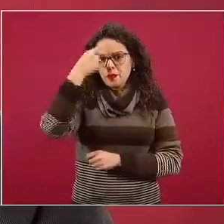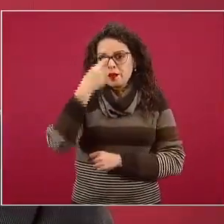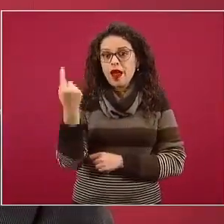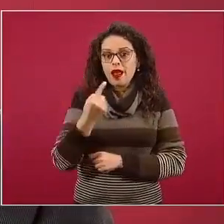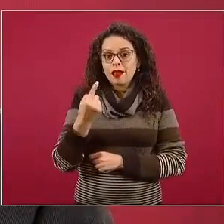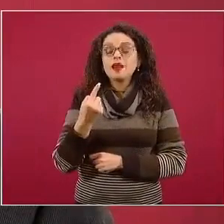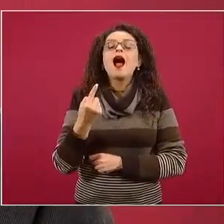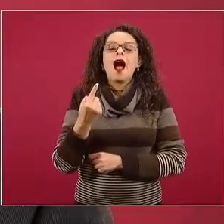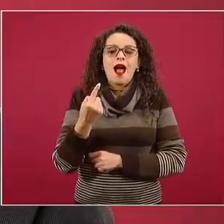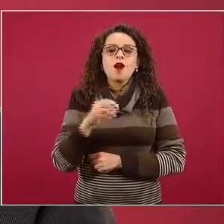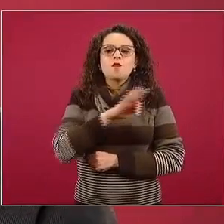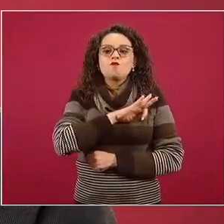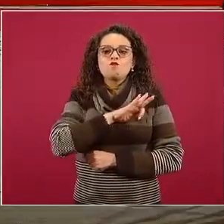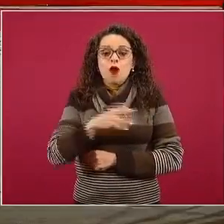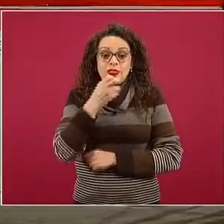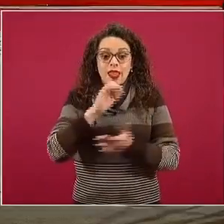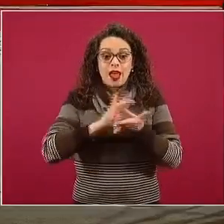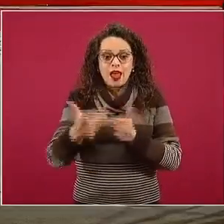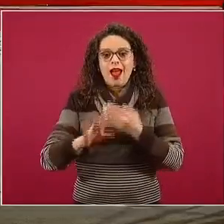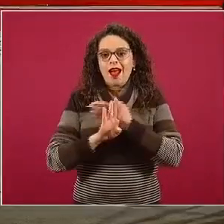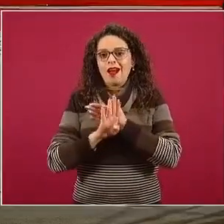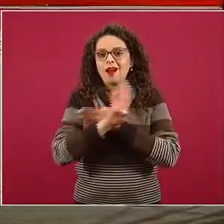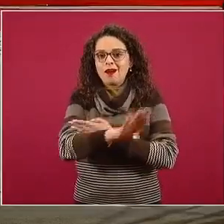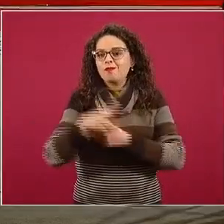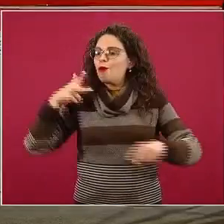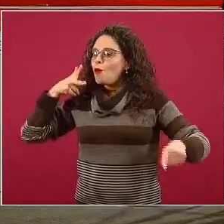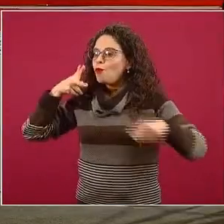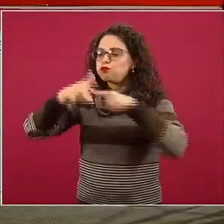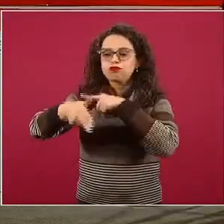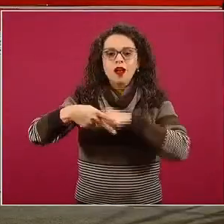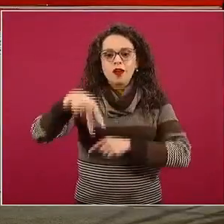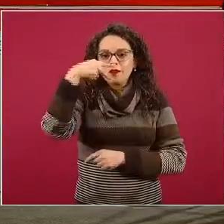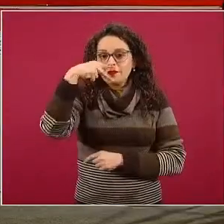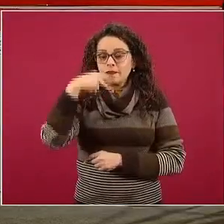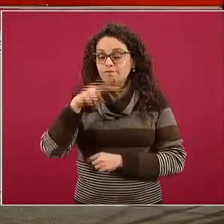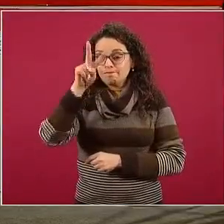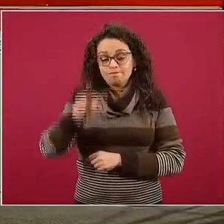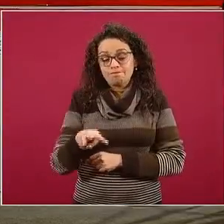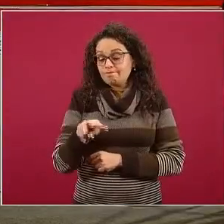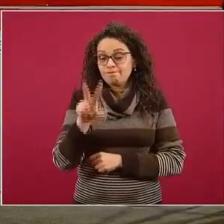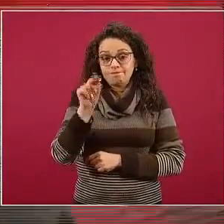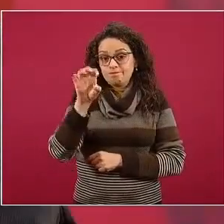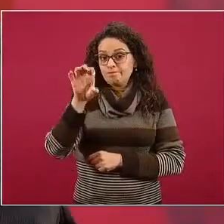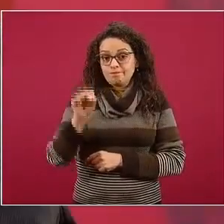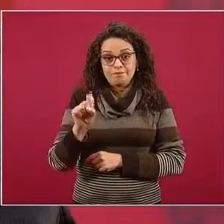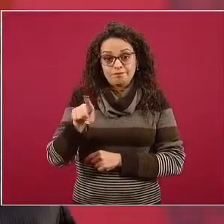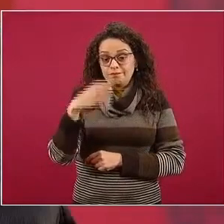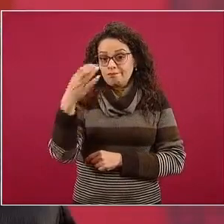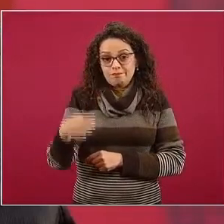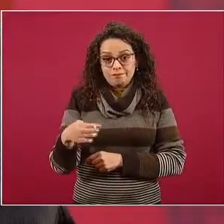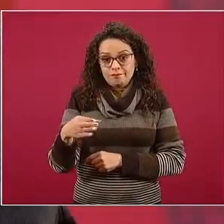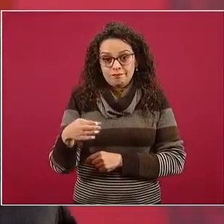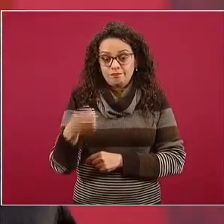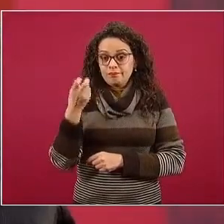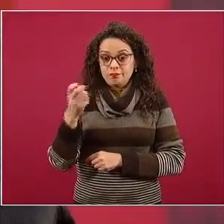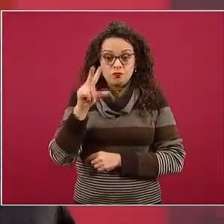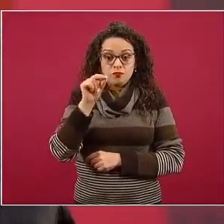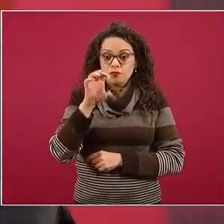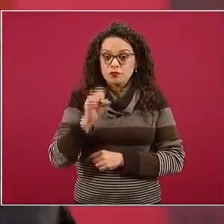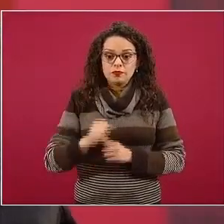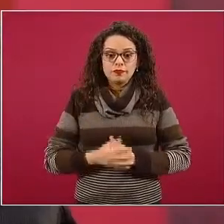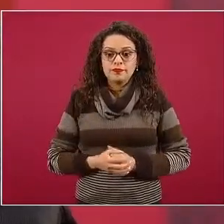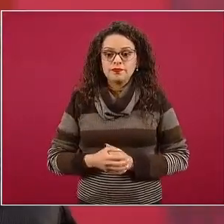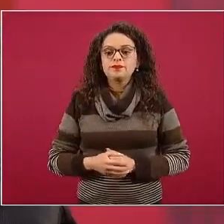de fumar. No existe evidencia científica alguna que muestre que son una alternativa para dejar de fumar, o lo que se